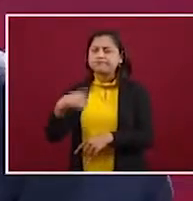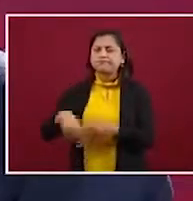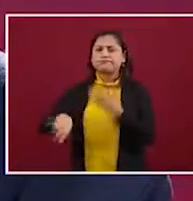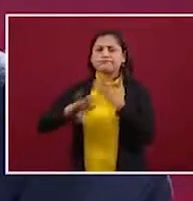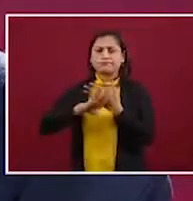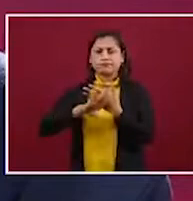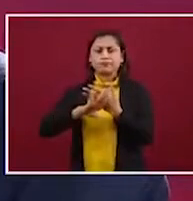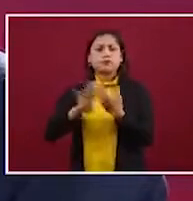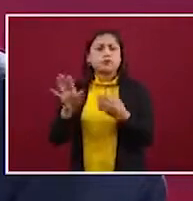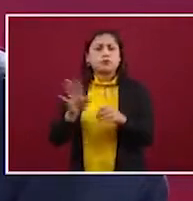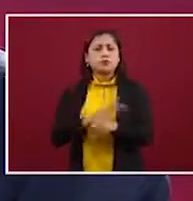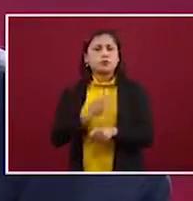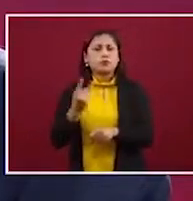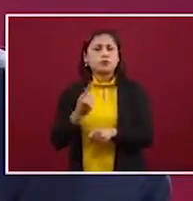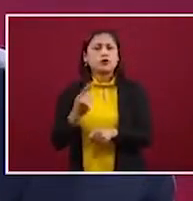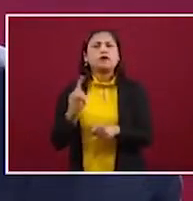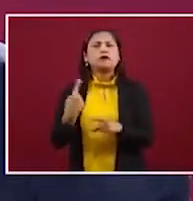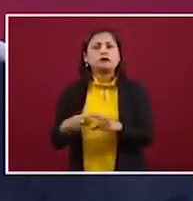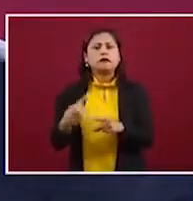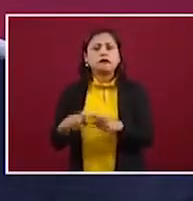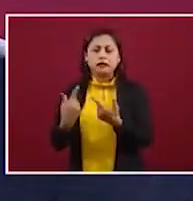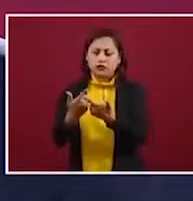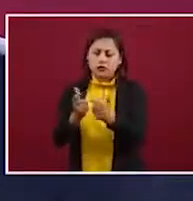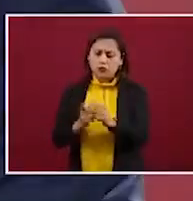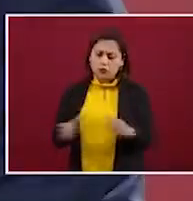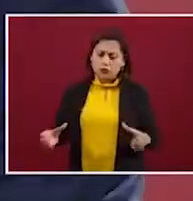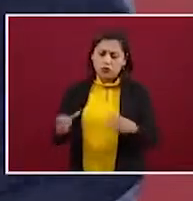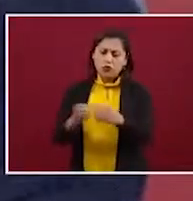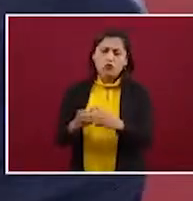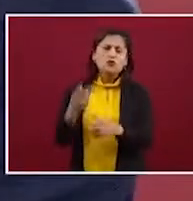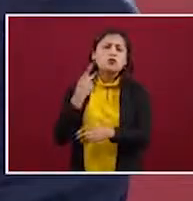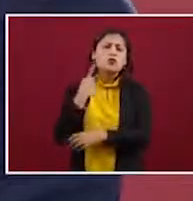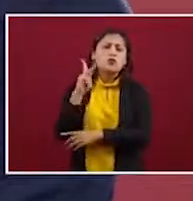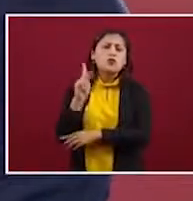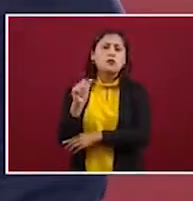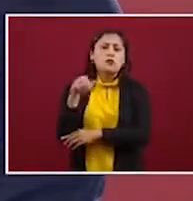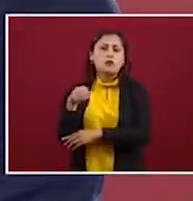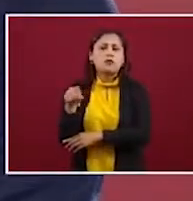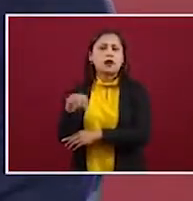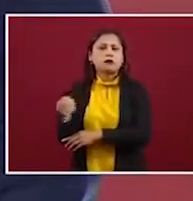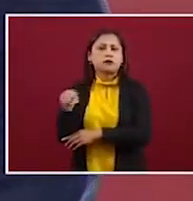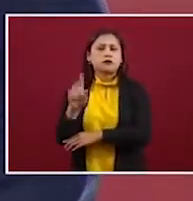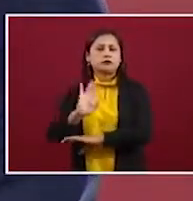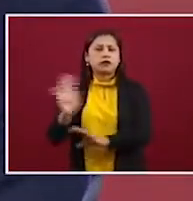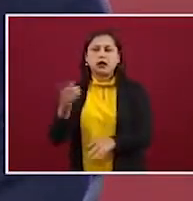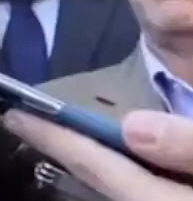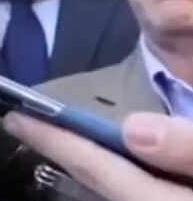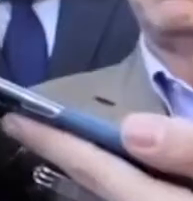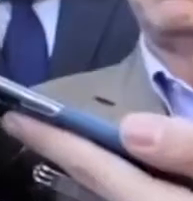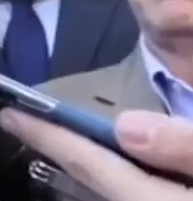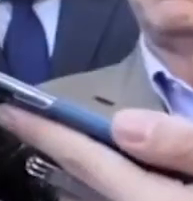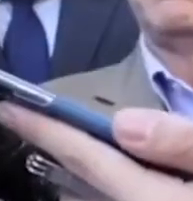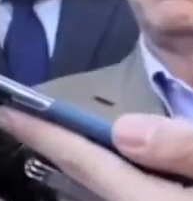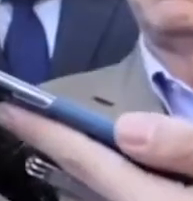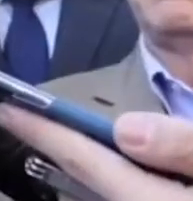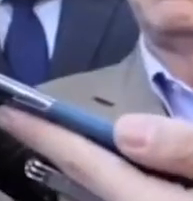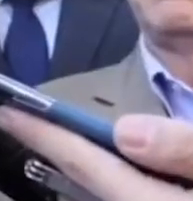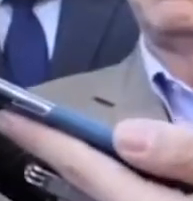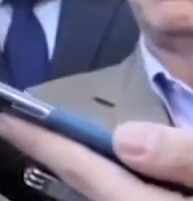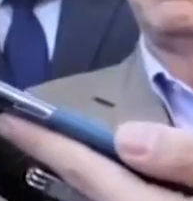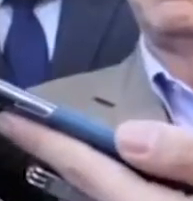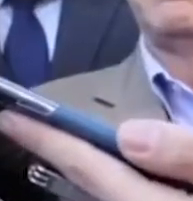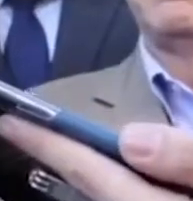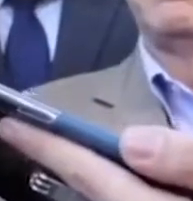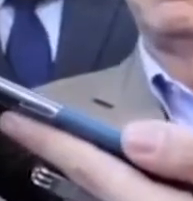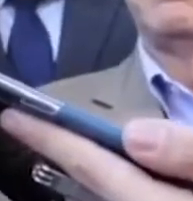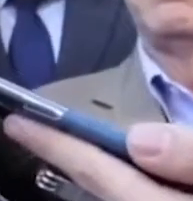calificó la decisión como una muestra acertada de que hay un cambio verdadero el mandatario confirmó que por el caso panistas lo denunciaron ante la